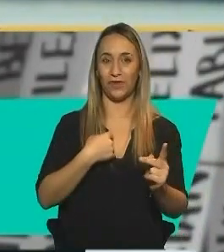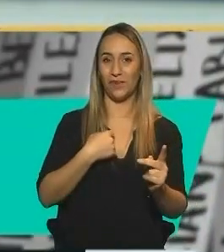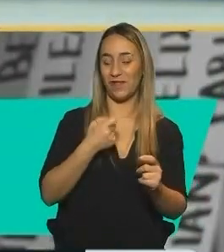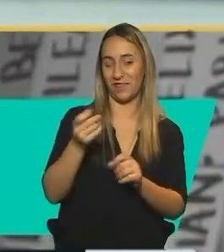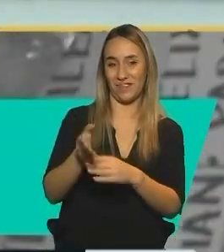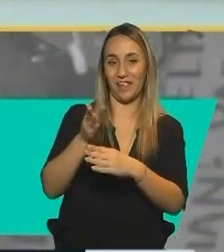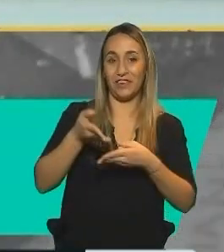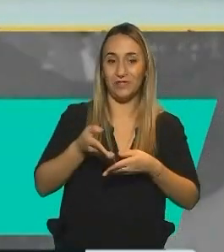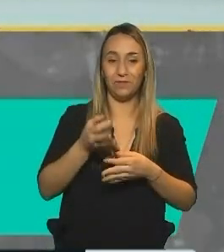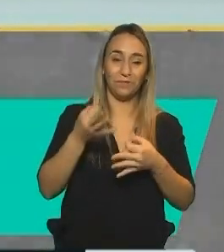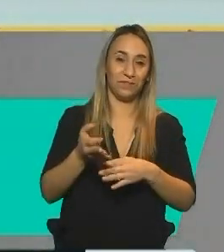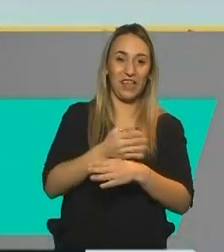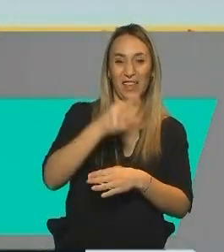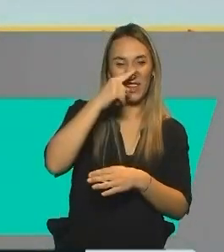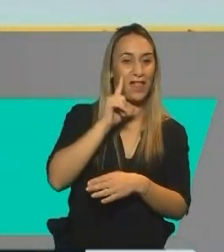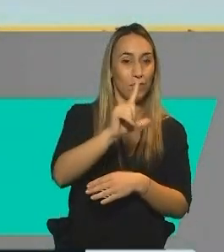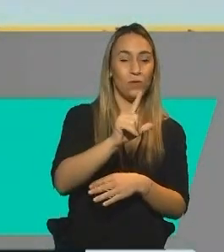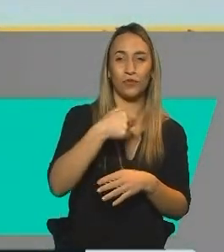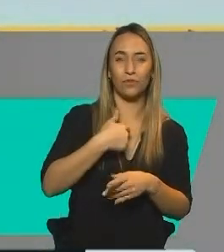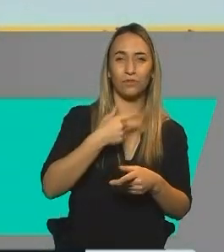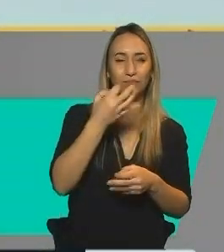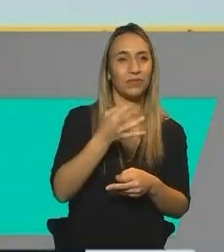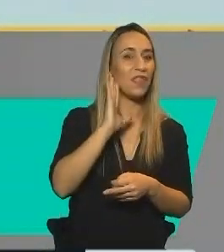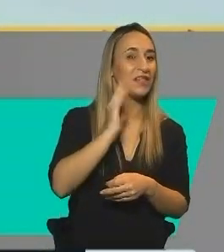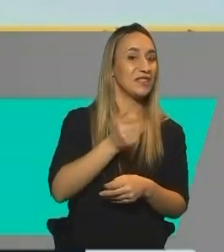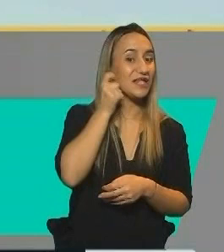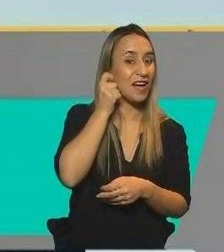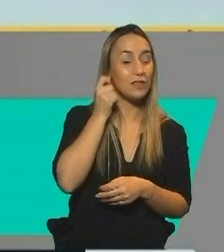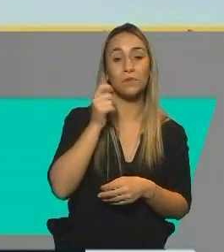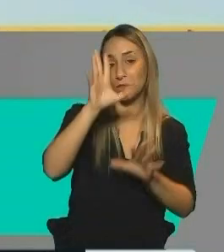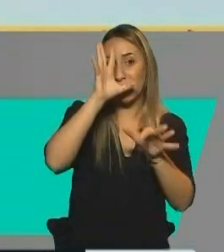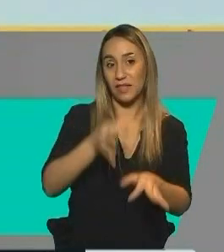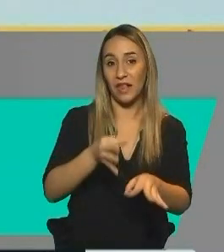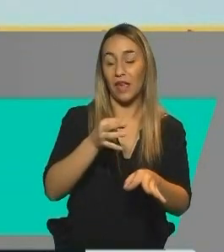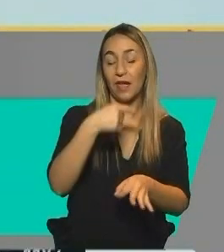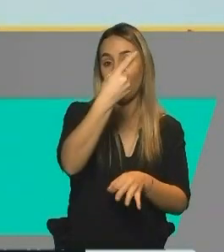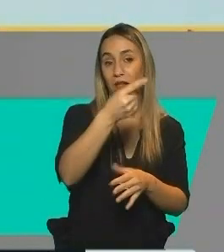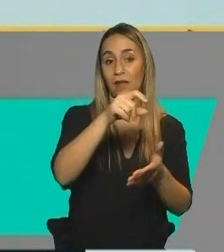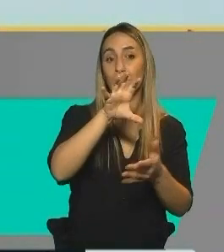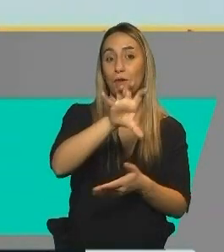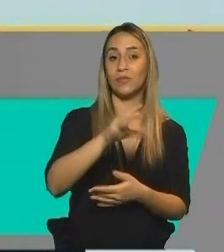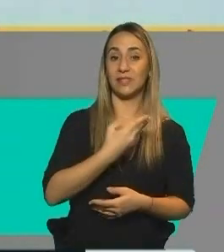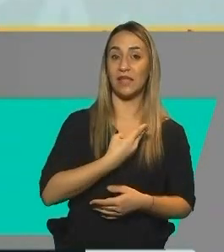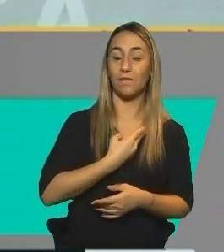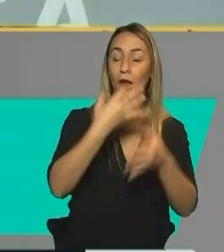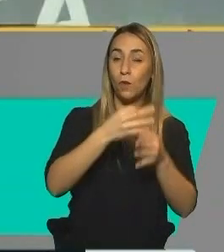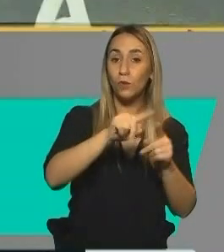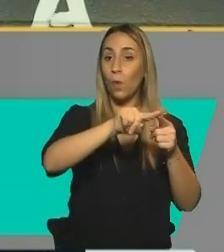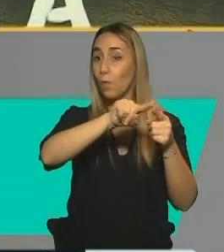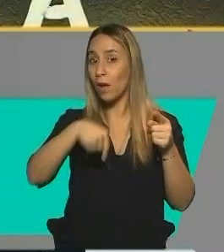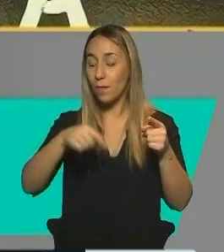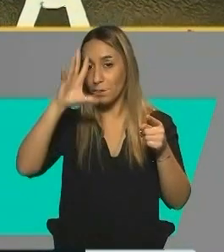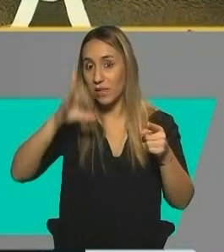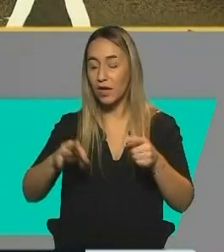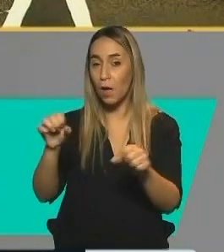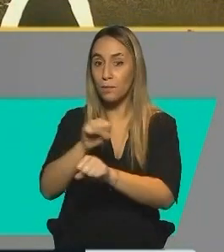o sea que yo tenía 16 años en el momento de la muerte. Me habían invitado de viaje y me enteré afuera, me enteré en Santa Fe cuando estábamos volviendo del